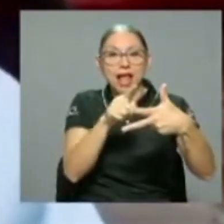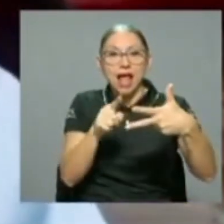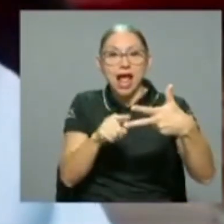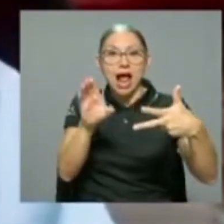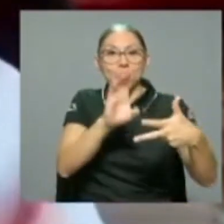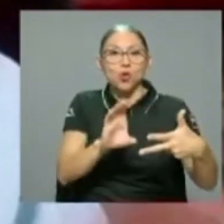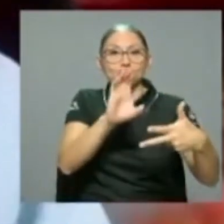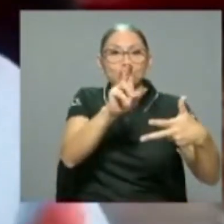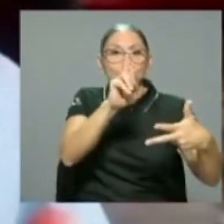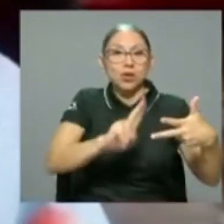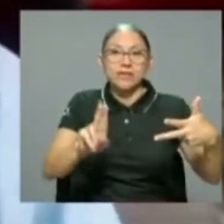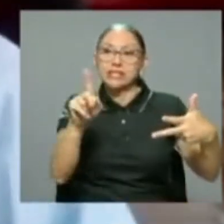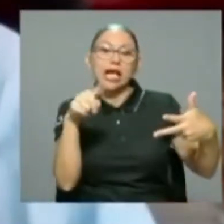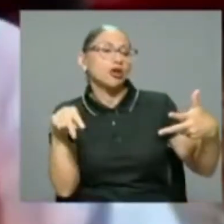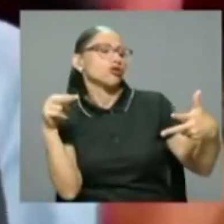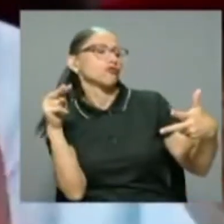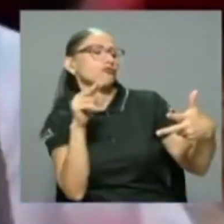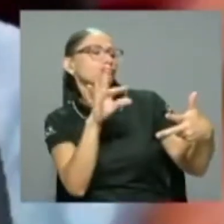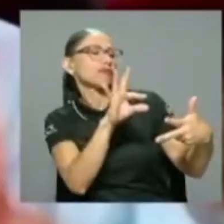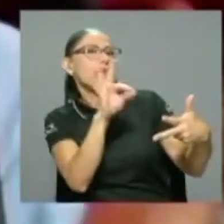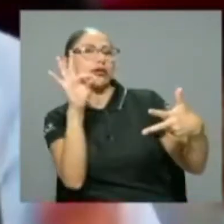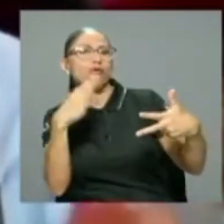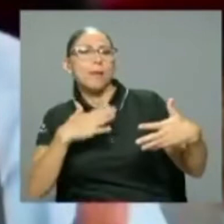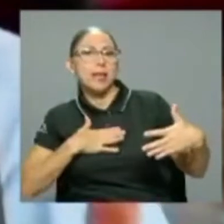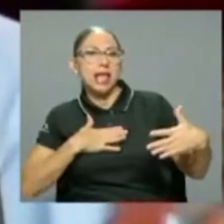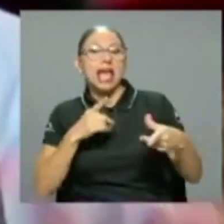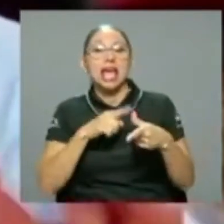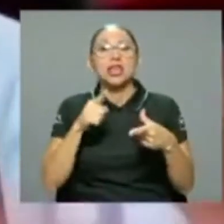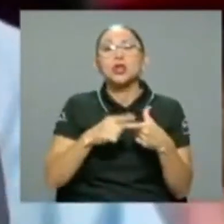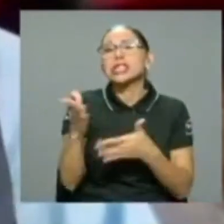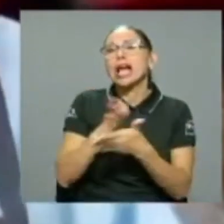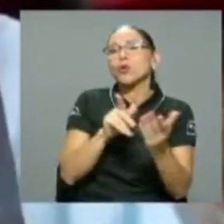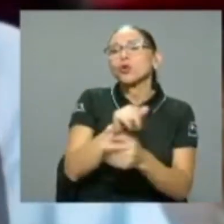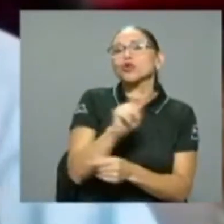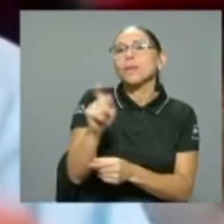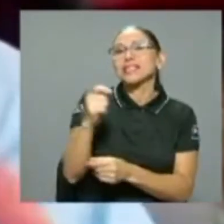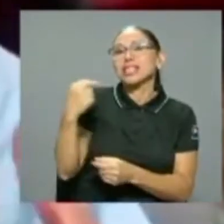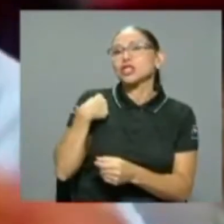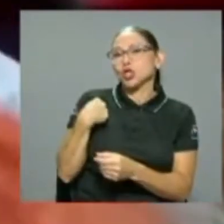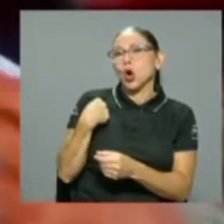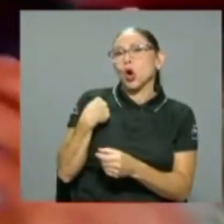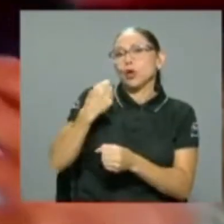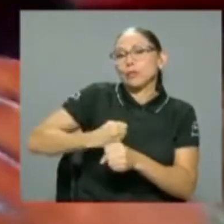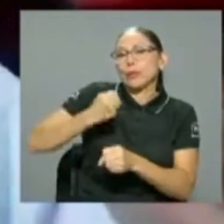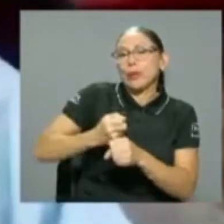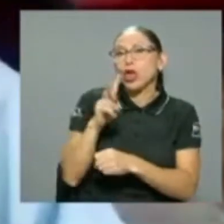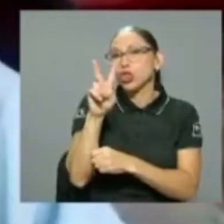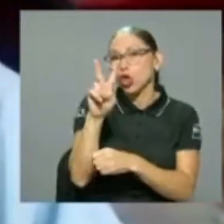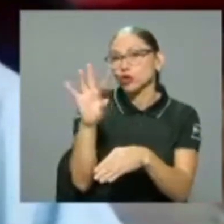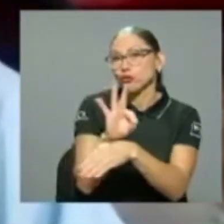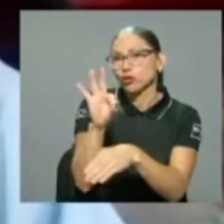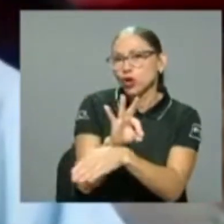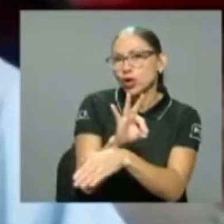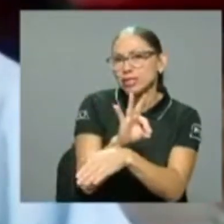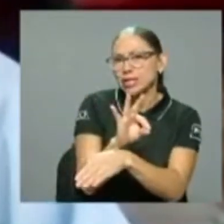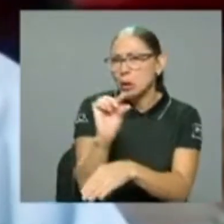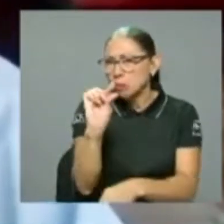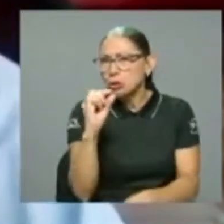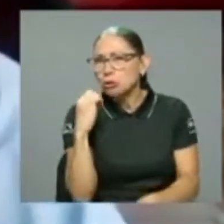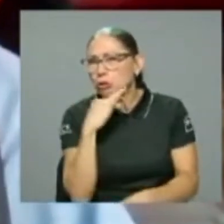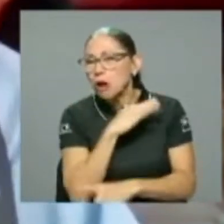escogió, y entonces durante unos meses yo ejercí las dos funciones. Eso fue un poquito irregular, pero como se estaba tramitando el